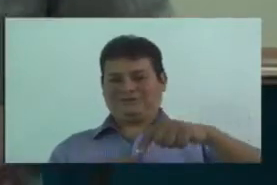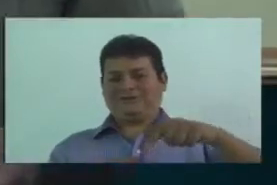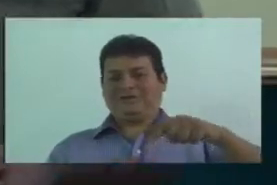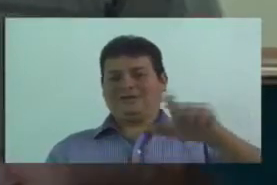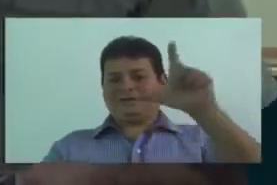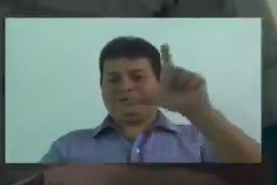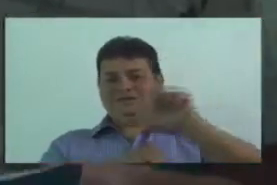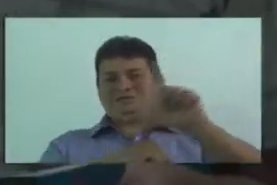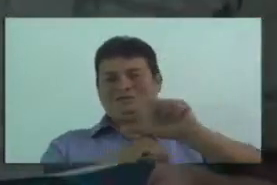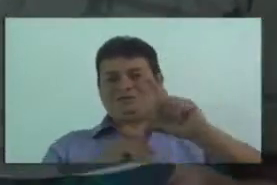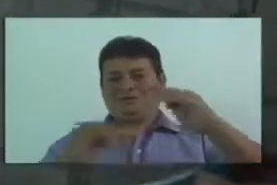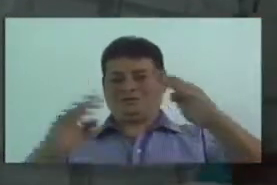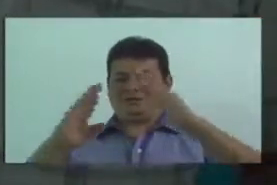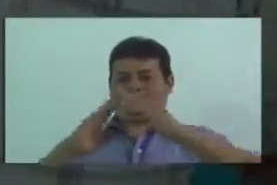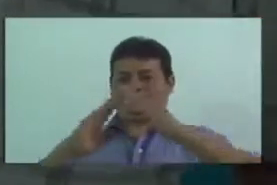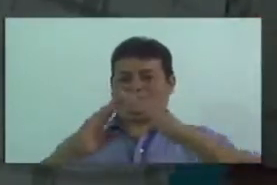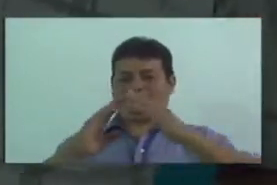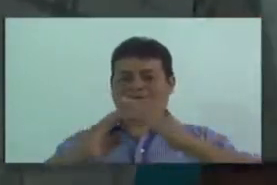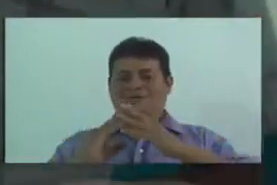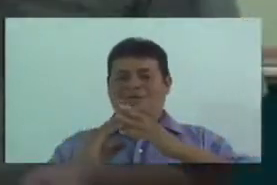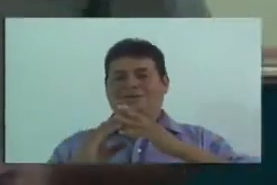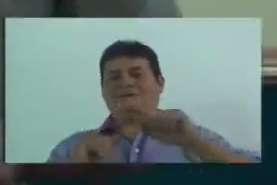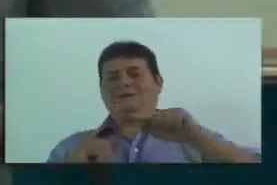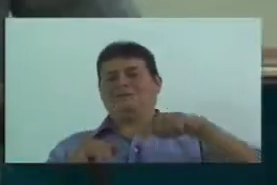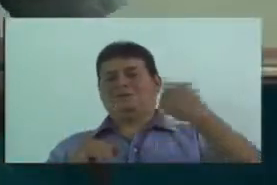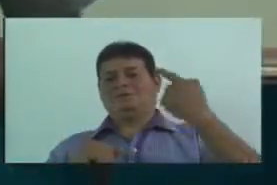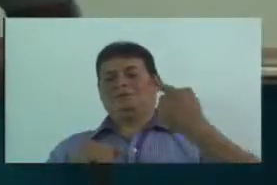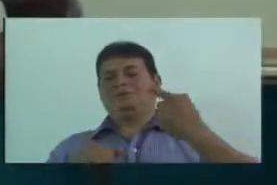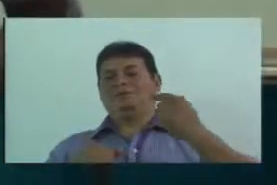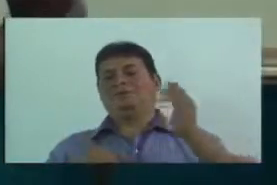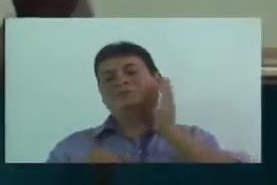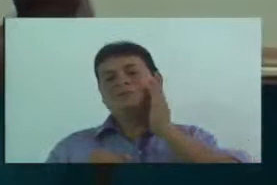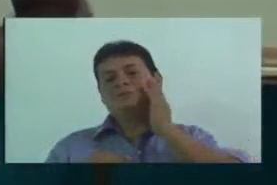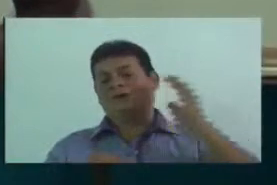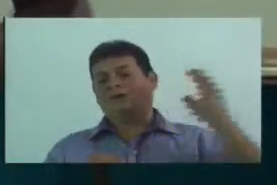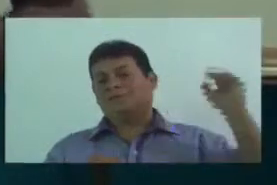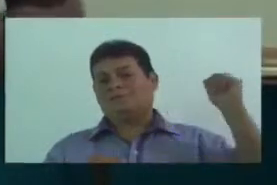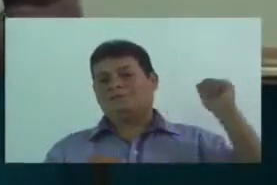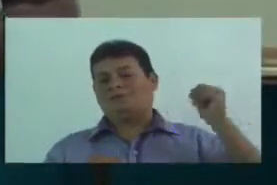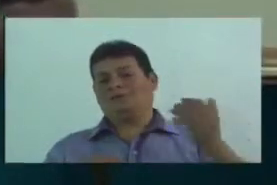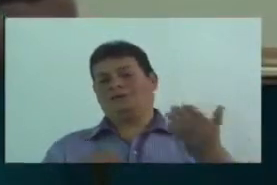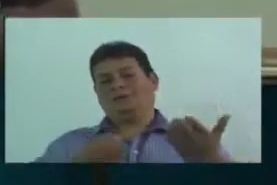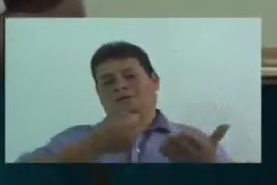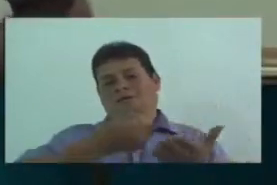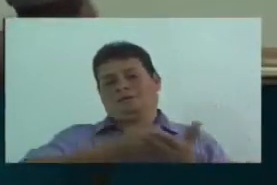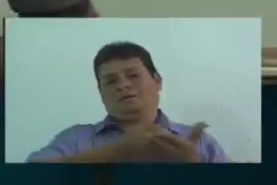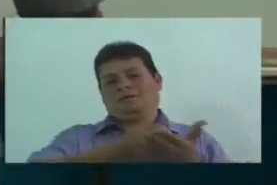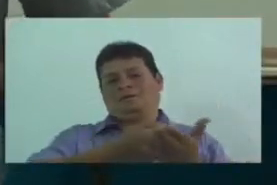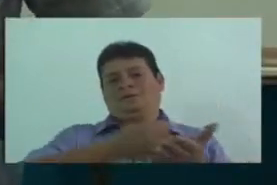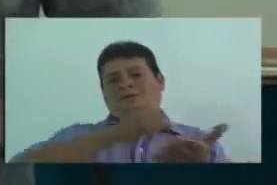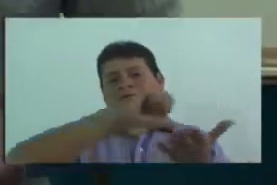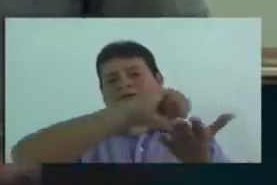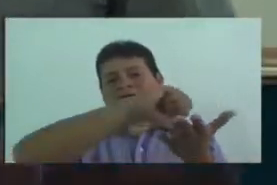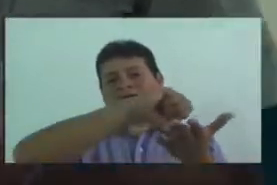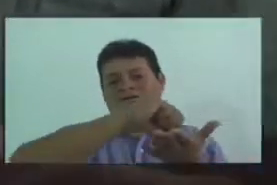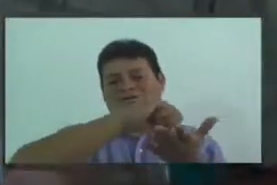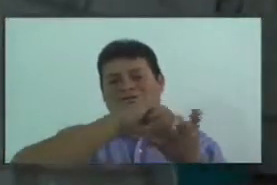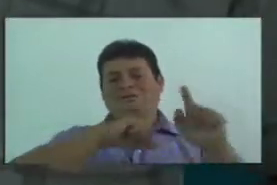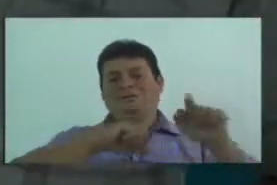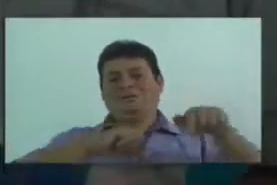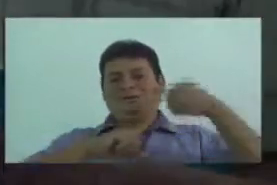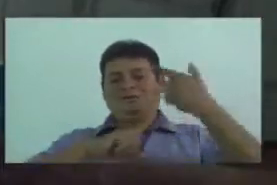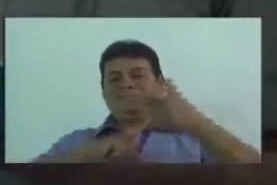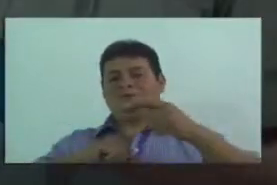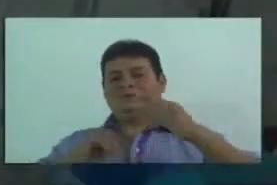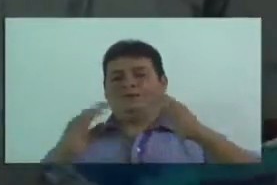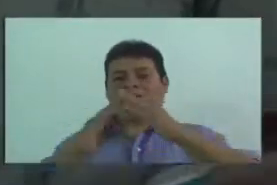nye muhina o jepume e umimba e o nye mituba kwe ha e o puta joga pe oñangareko y